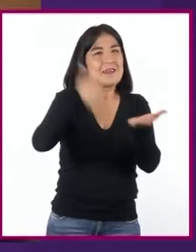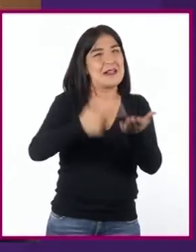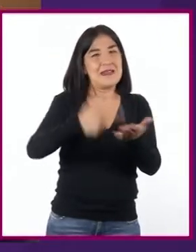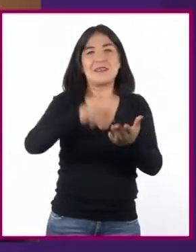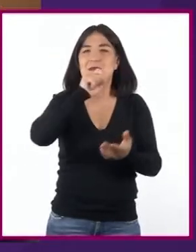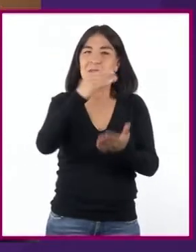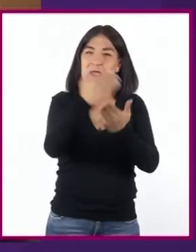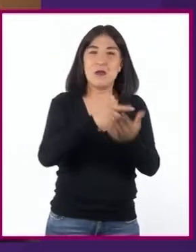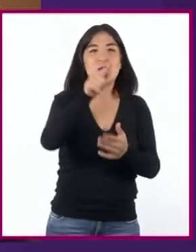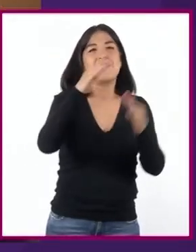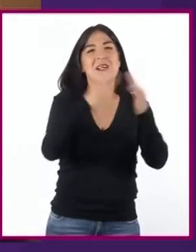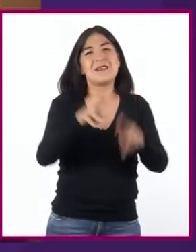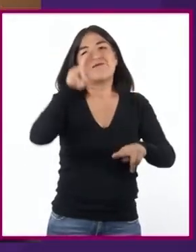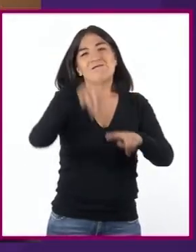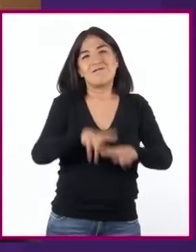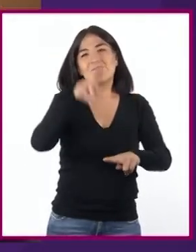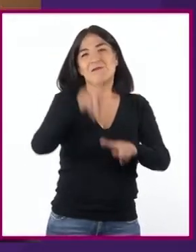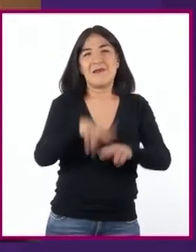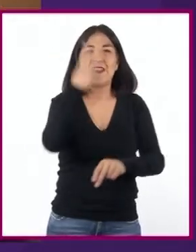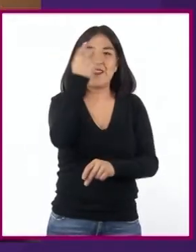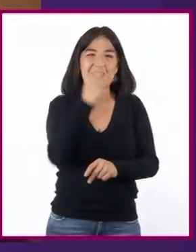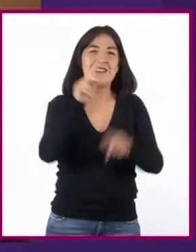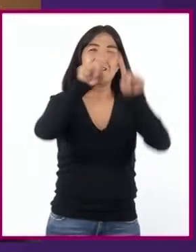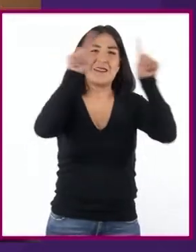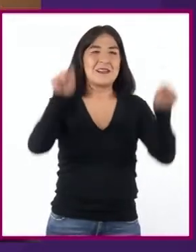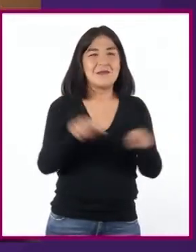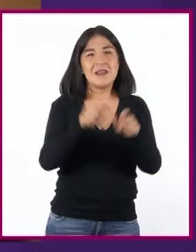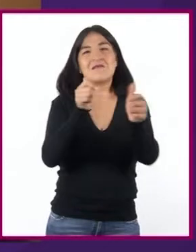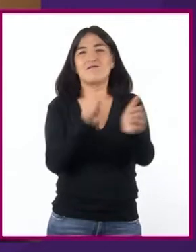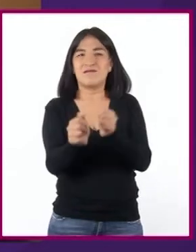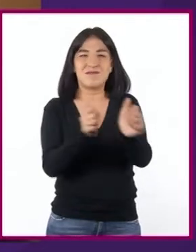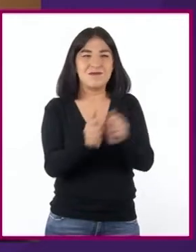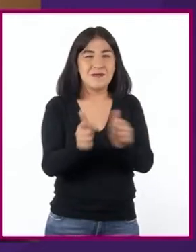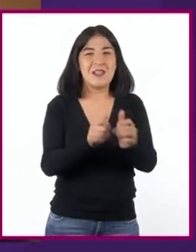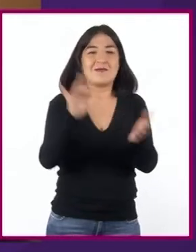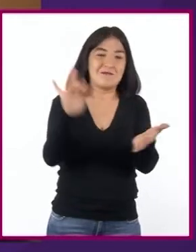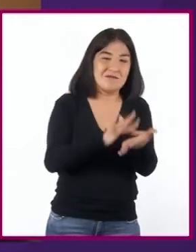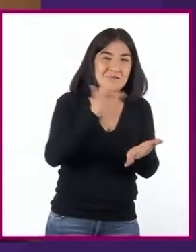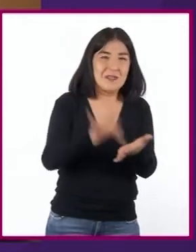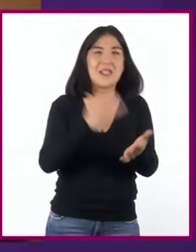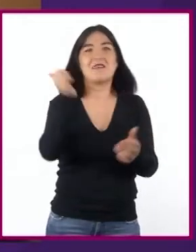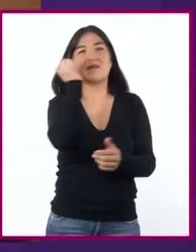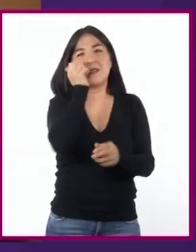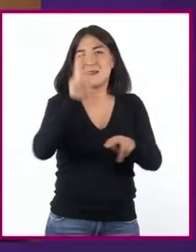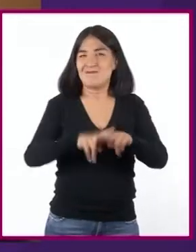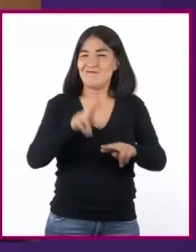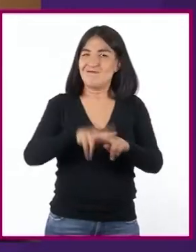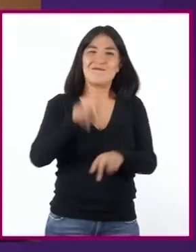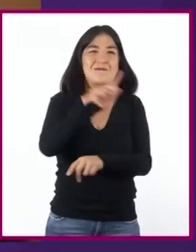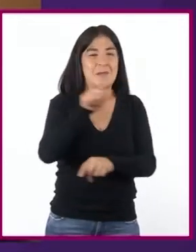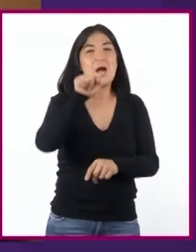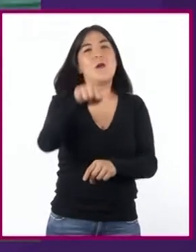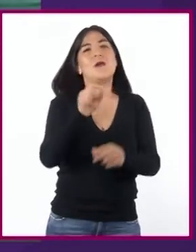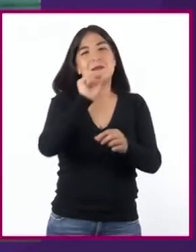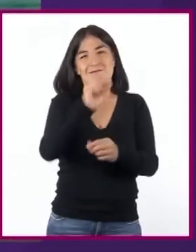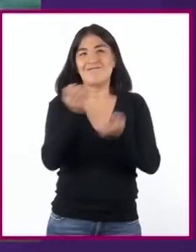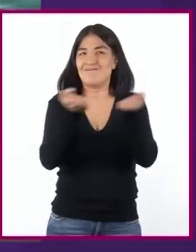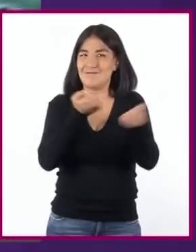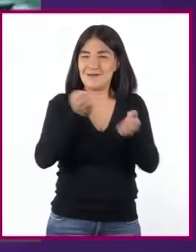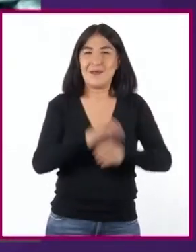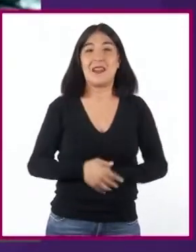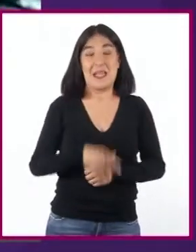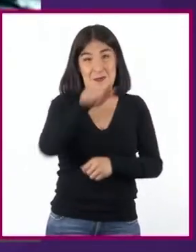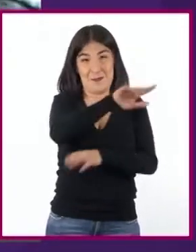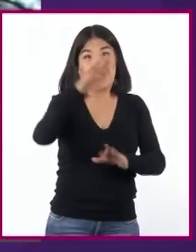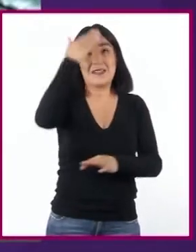tiempos sedentarios que pasamos frente a los televisores, videojuegos, tabletas o celulares. Ahora ya lo sabes, la mejor